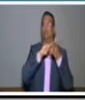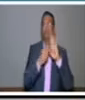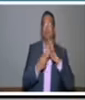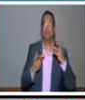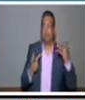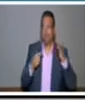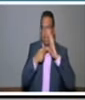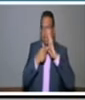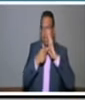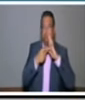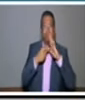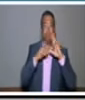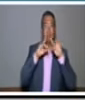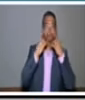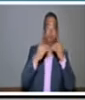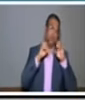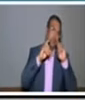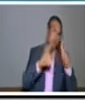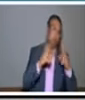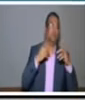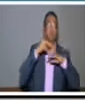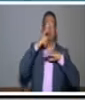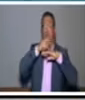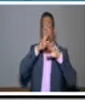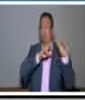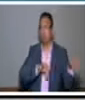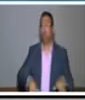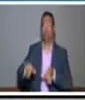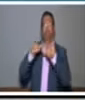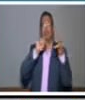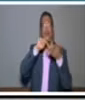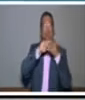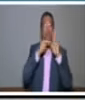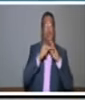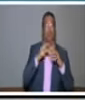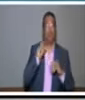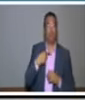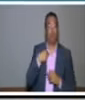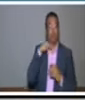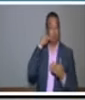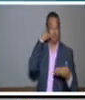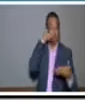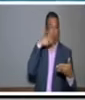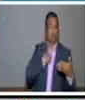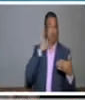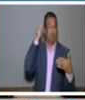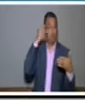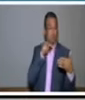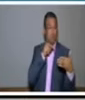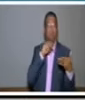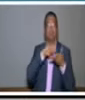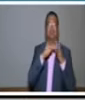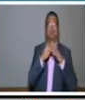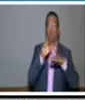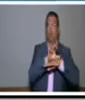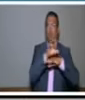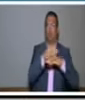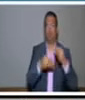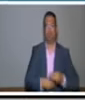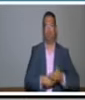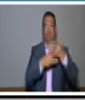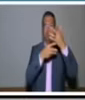en educación, en todo Puerto Rico, no tan solo esté bajo los ojos del gobernador, esté en una plataforma que se lo facilita el gobernador,